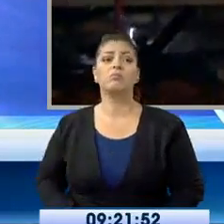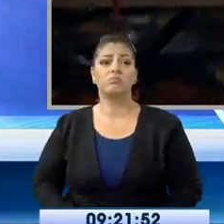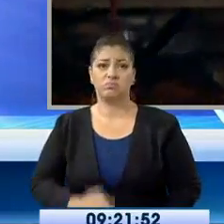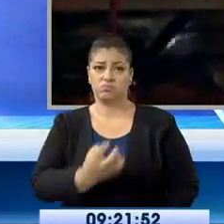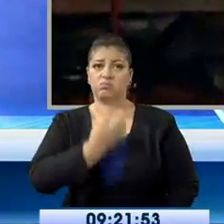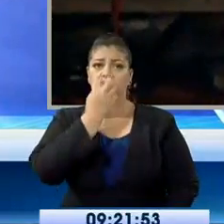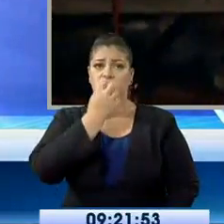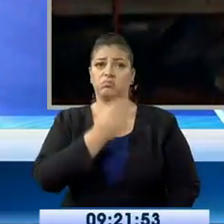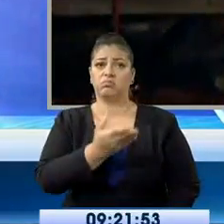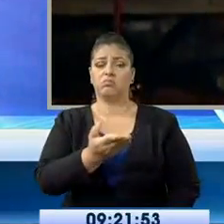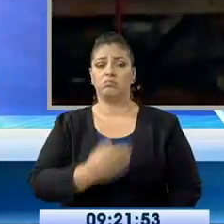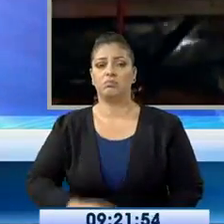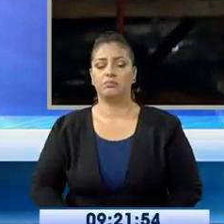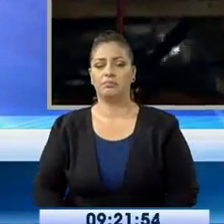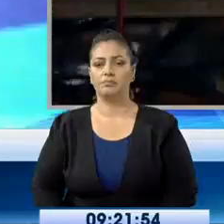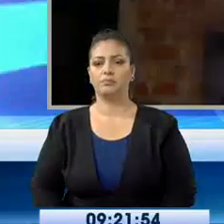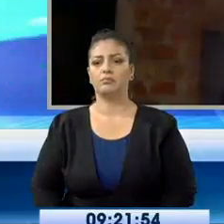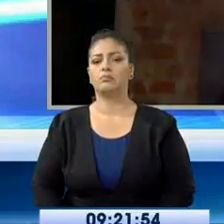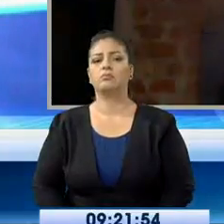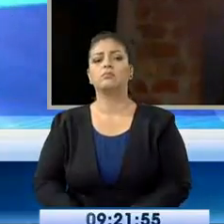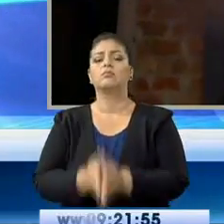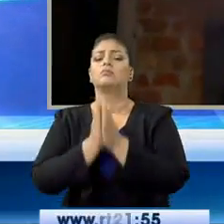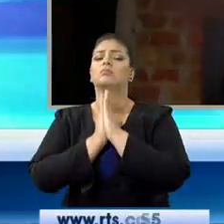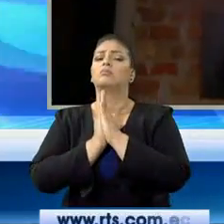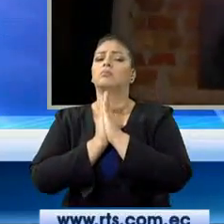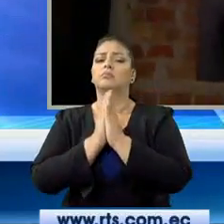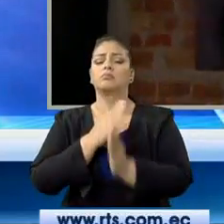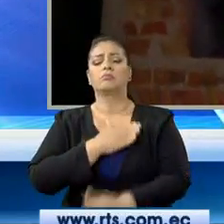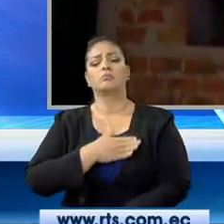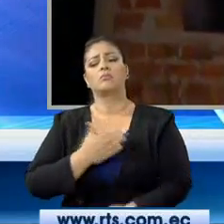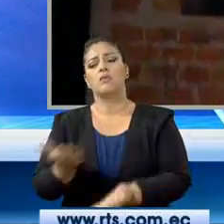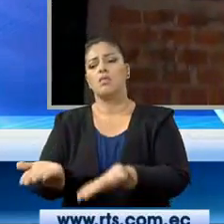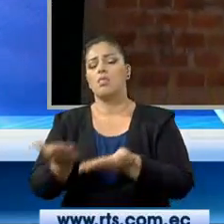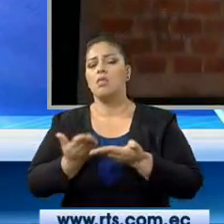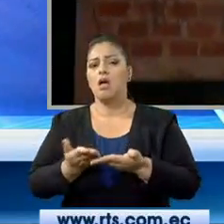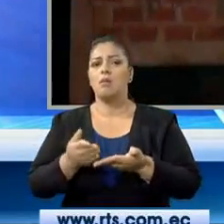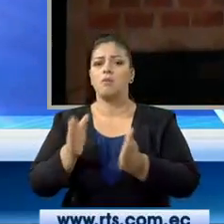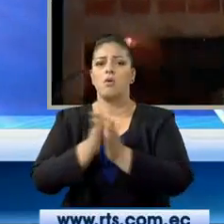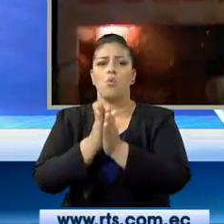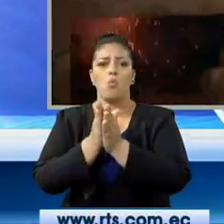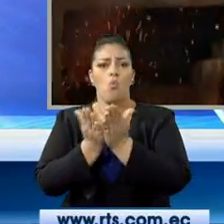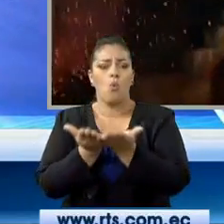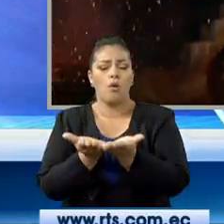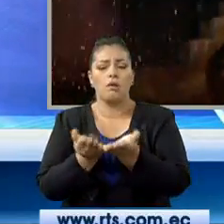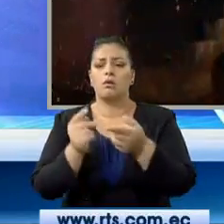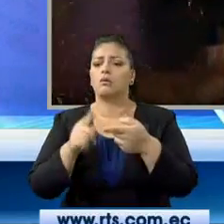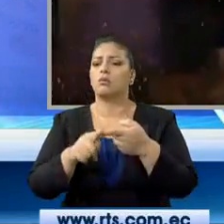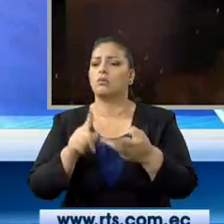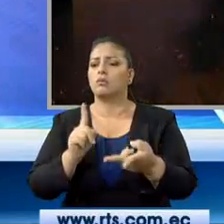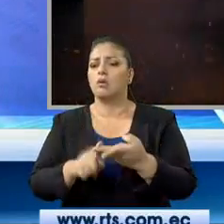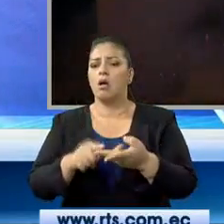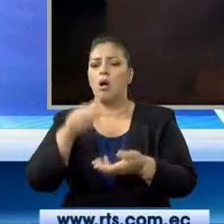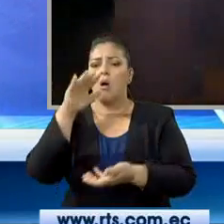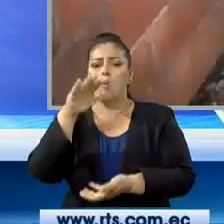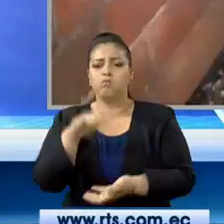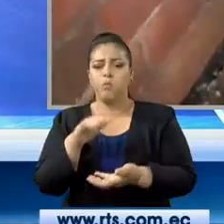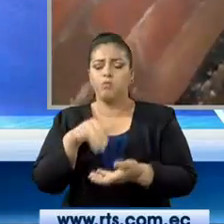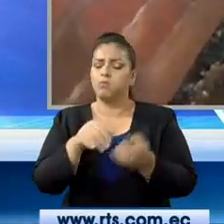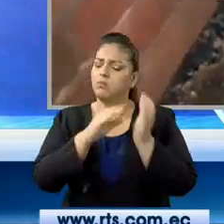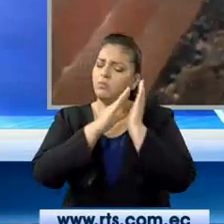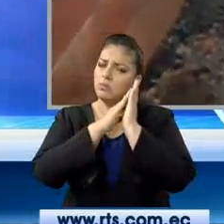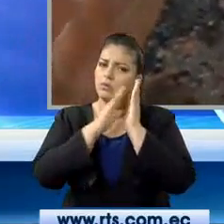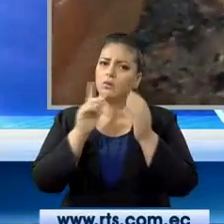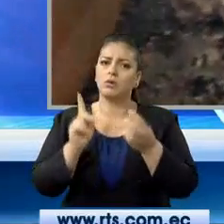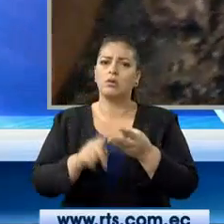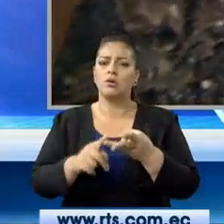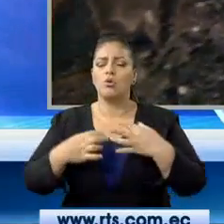para sus hijos, en todo caso. Son los cuadernos, los colchones. No tengo colchones, no tengo todo. Todo se me quemó eso, la ropa, mis hijos, los